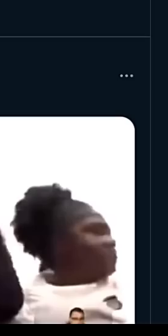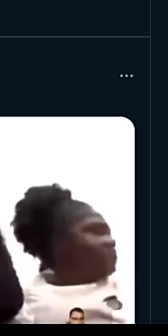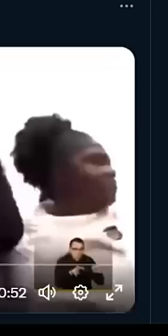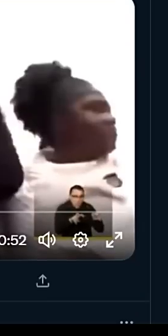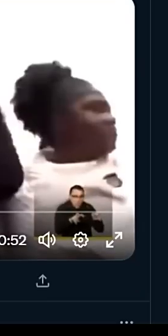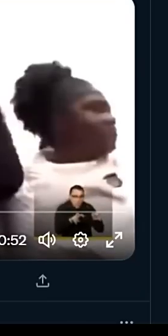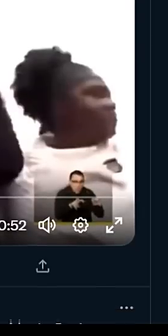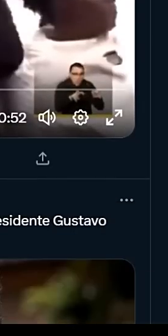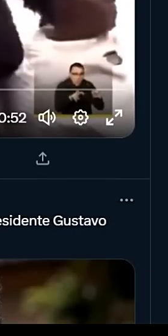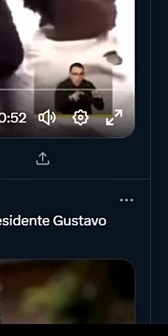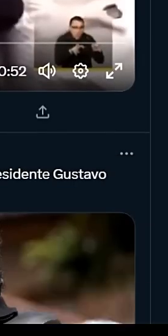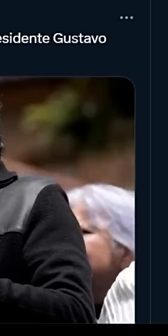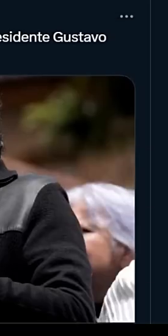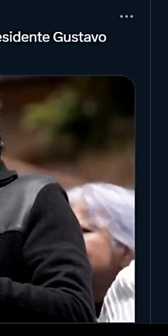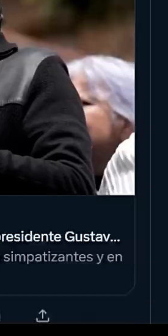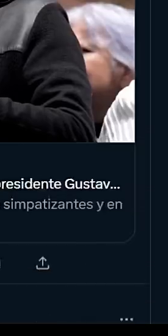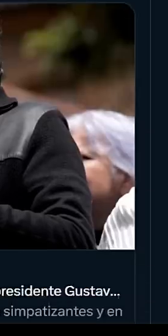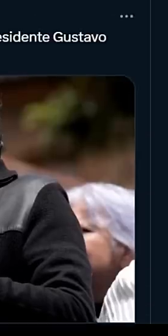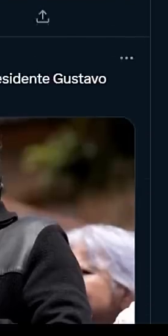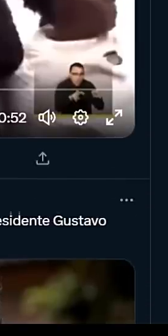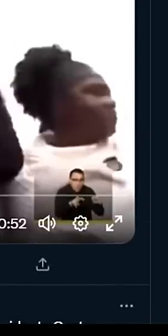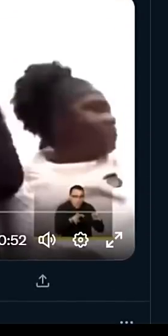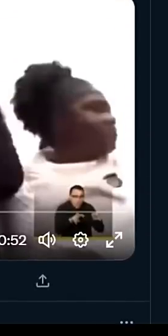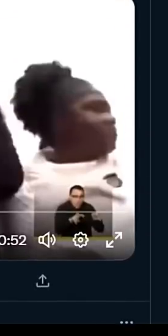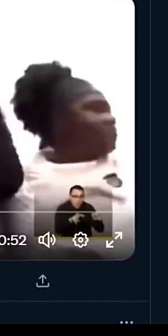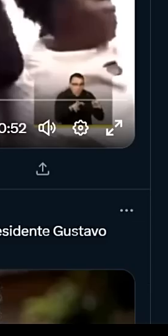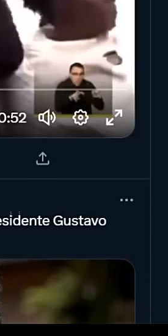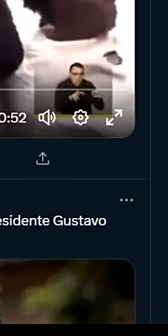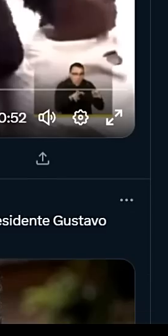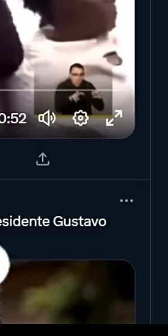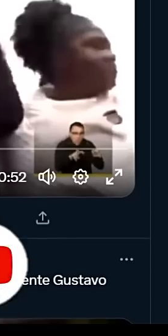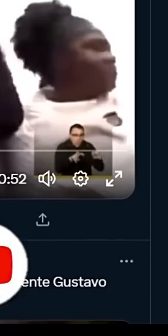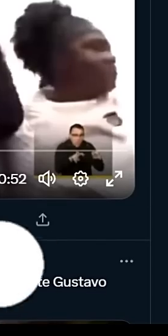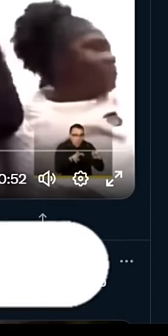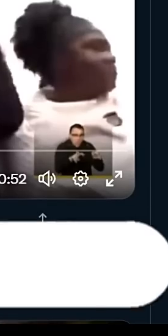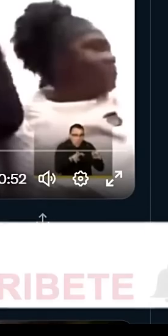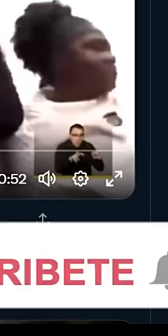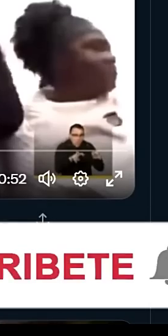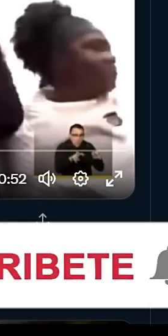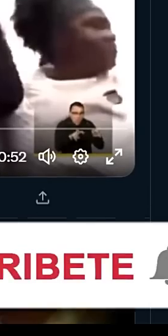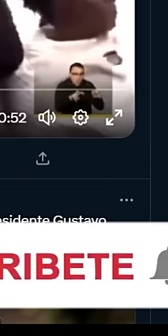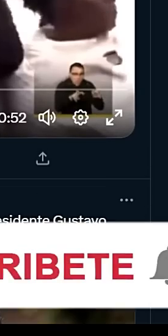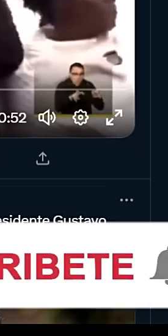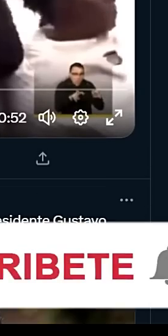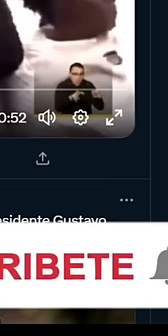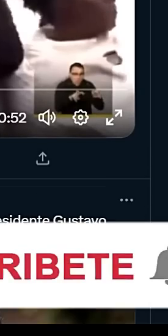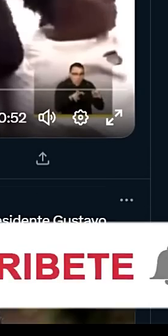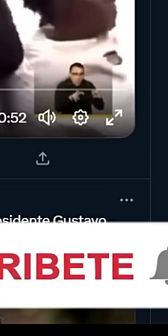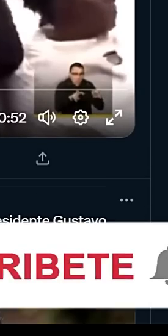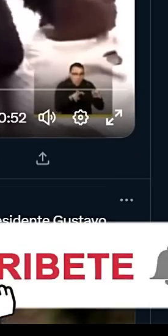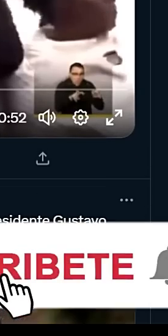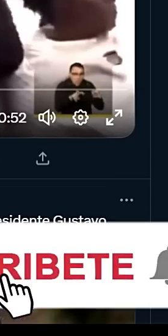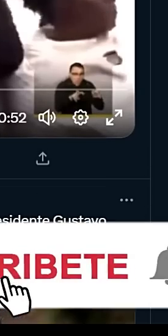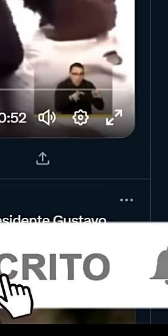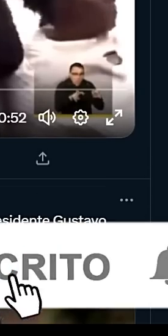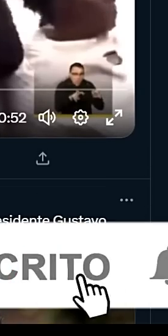en las marchas en apoyo al gobierno de Gustavo Petro. Entonces comienza prácticamente esta semana a irse en contra de Gustavo Petro con las